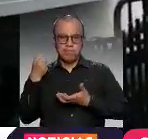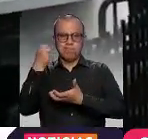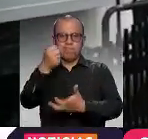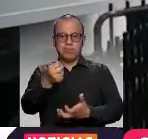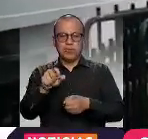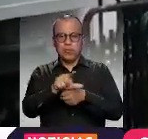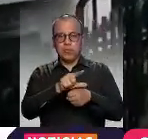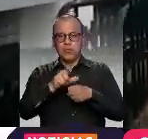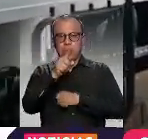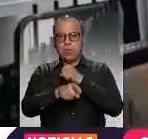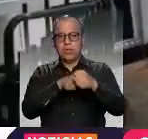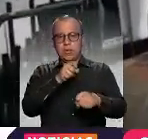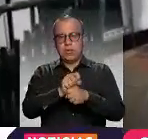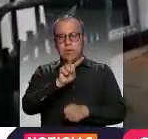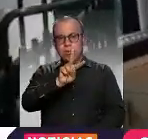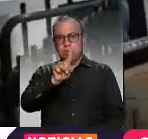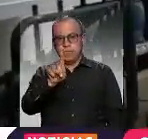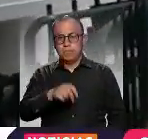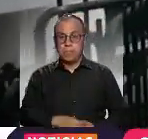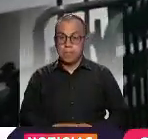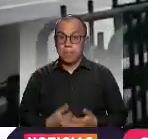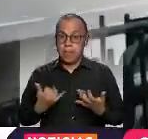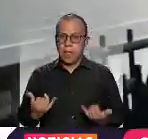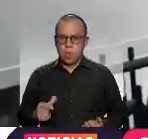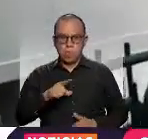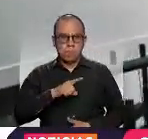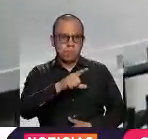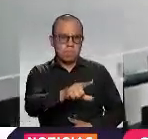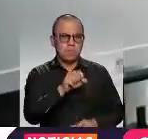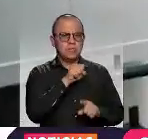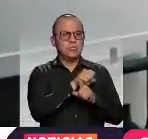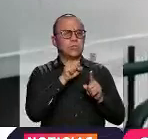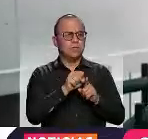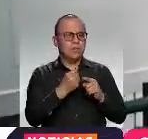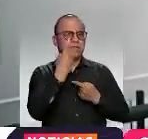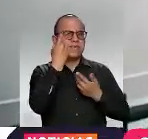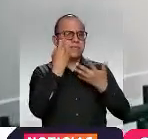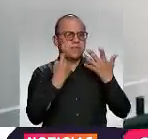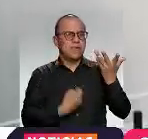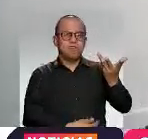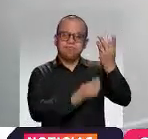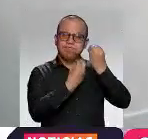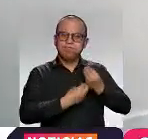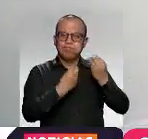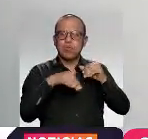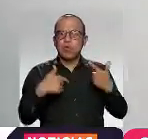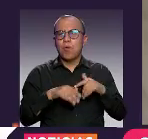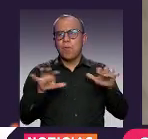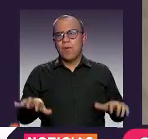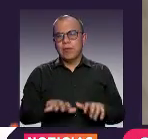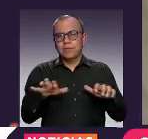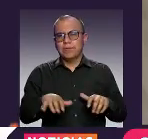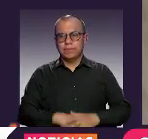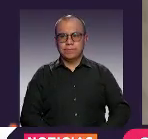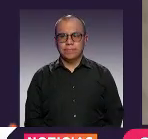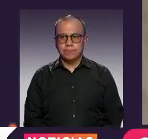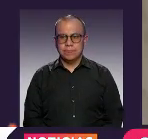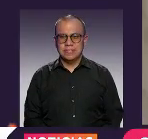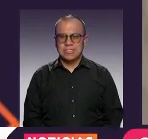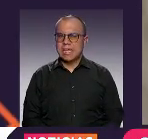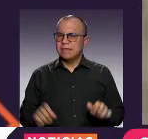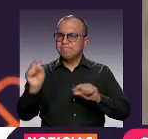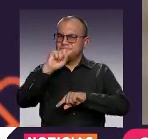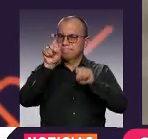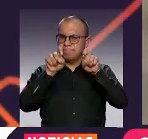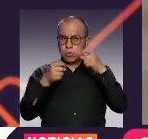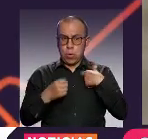local 2021. Sin embargo, algunos líderes sociales advierten que ha faltado capacitación sobre estas actividades. Es bien cierto que el tema de